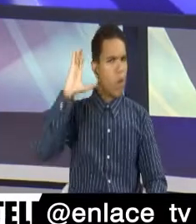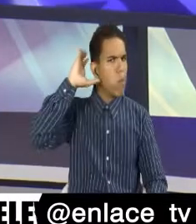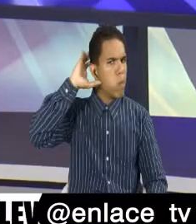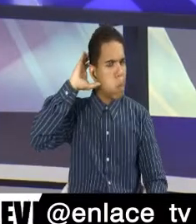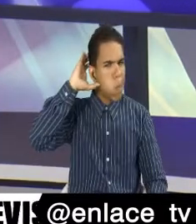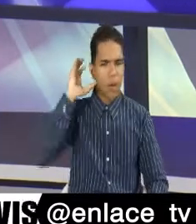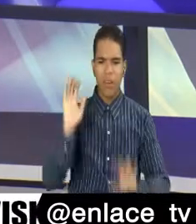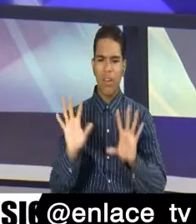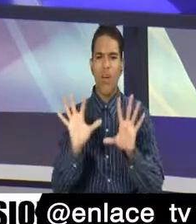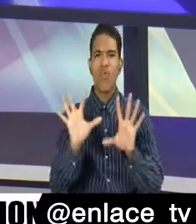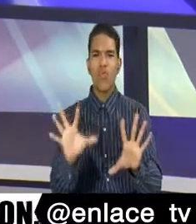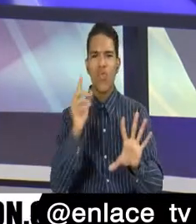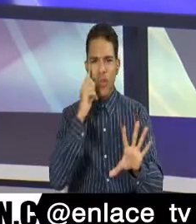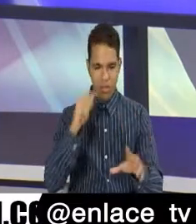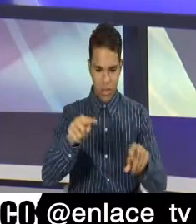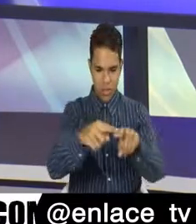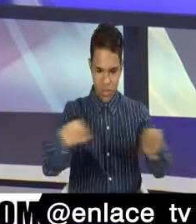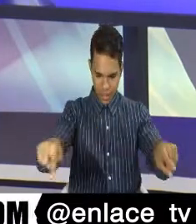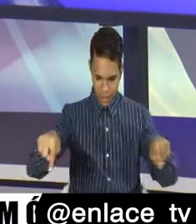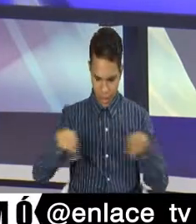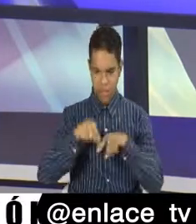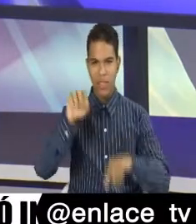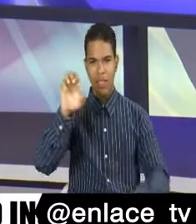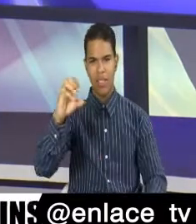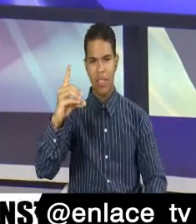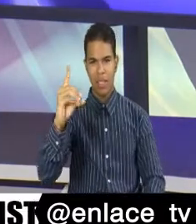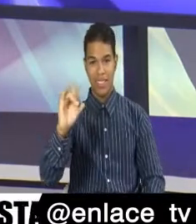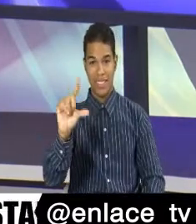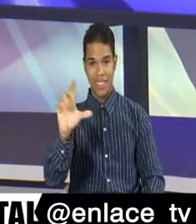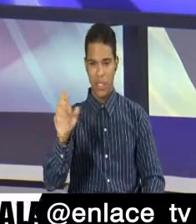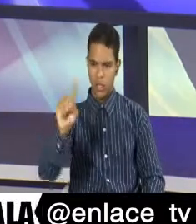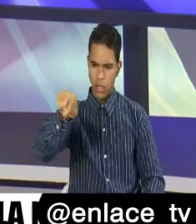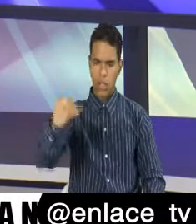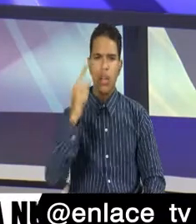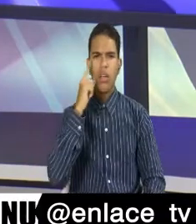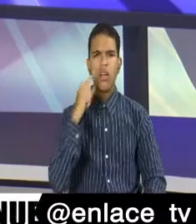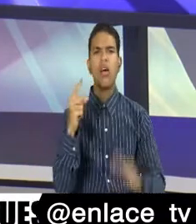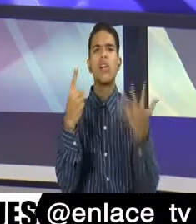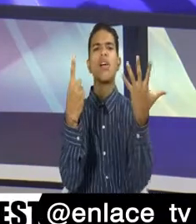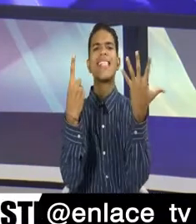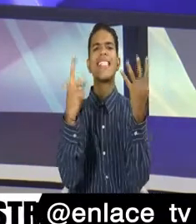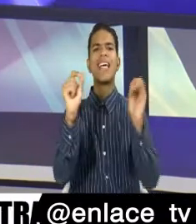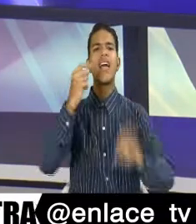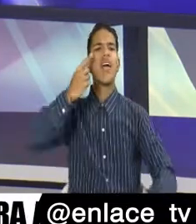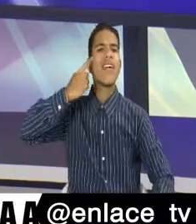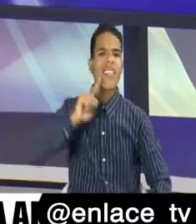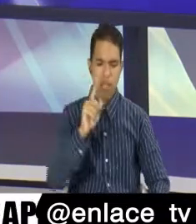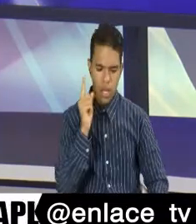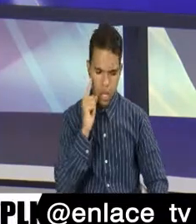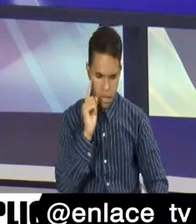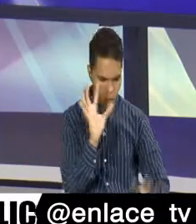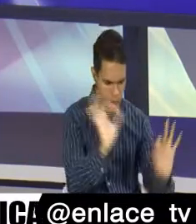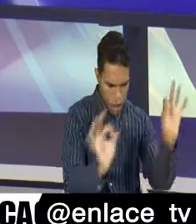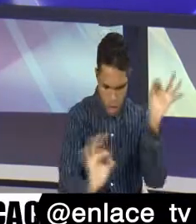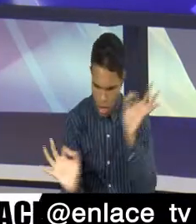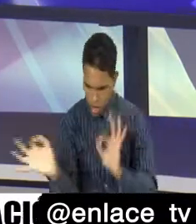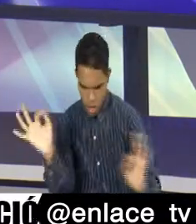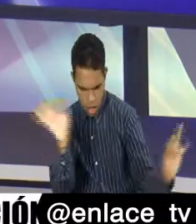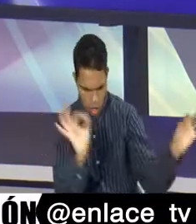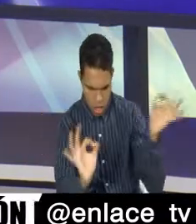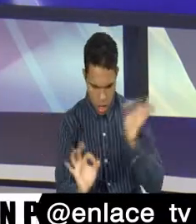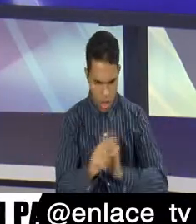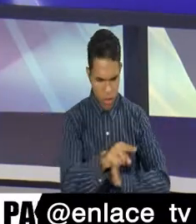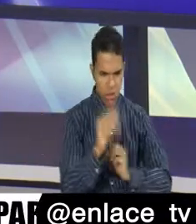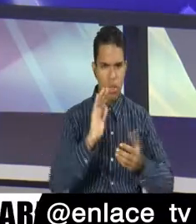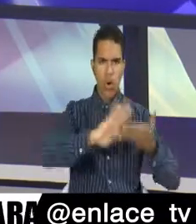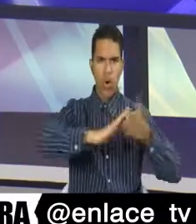para los ediles de Barranca Bermeja. 60 días tardó la adecuación de las instalaciones para la labor de los representantes de las